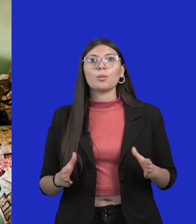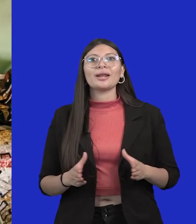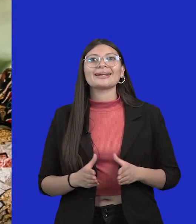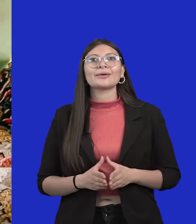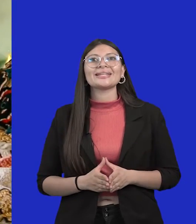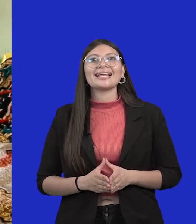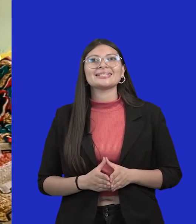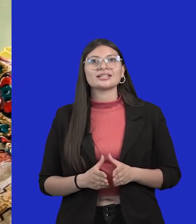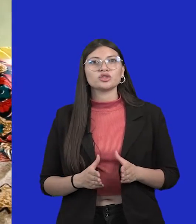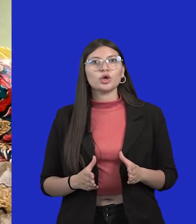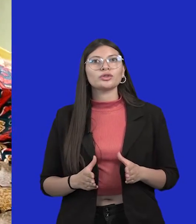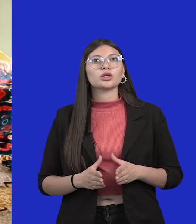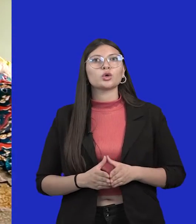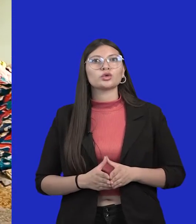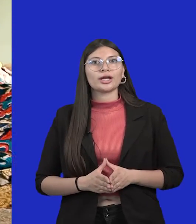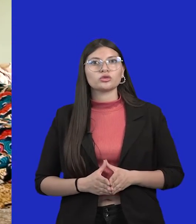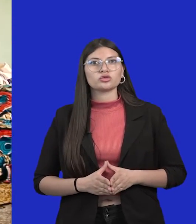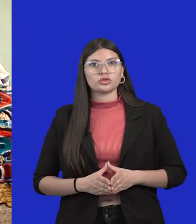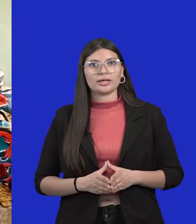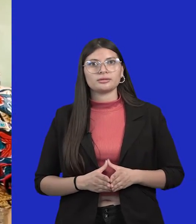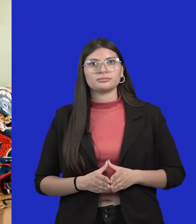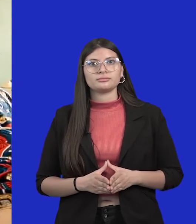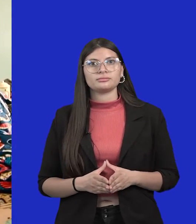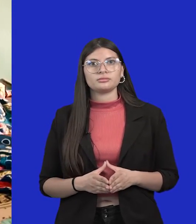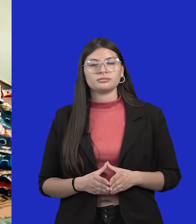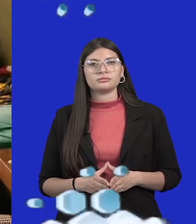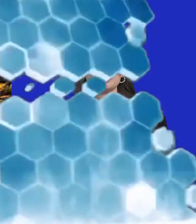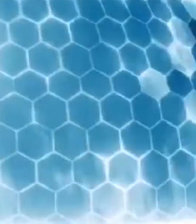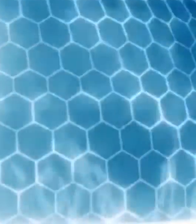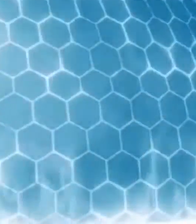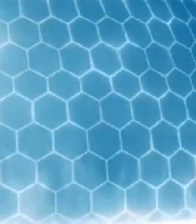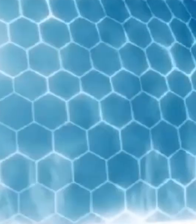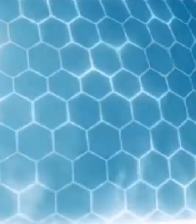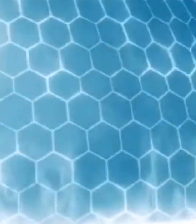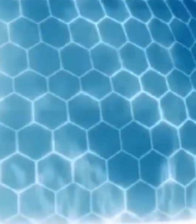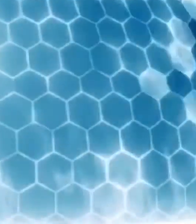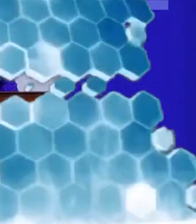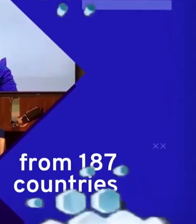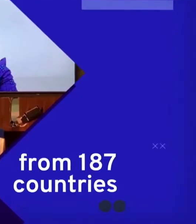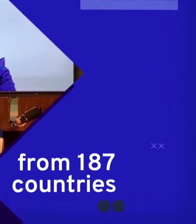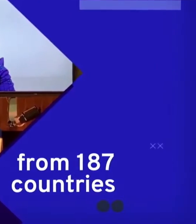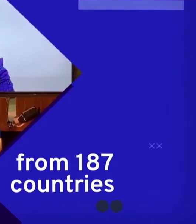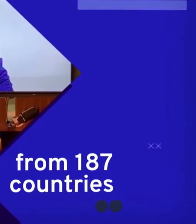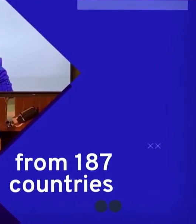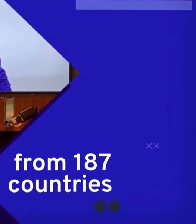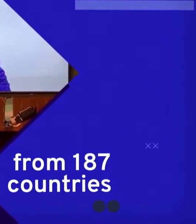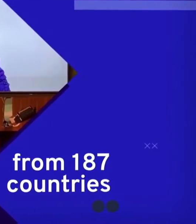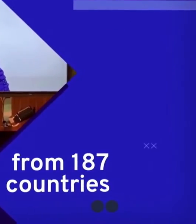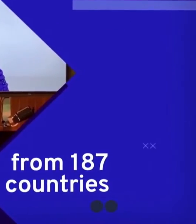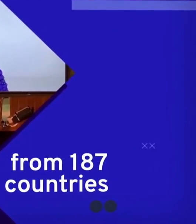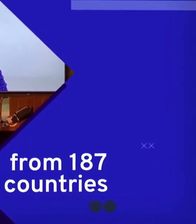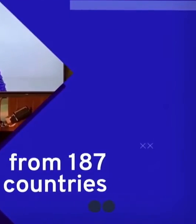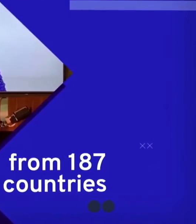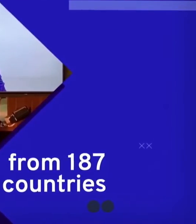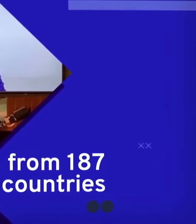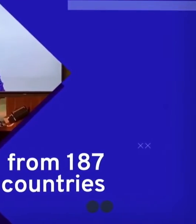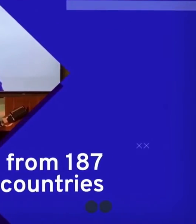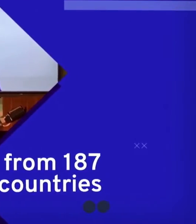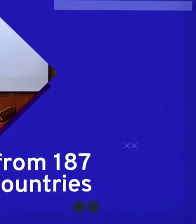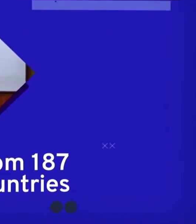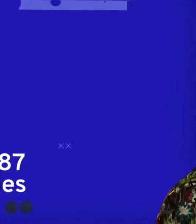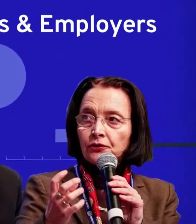así como la revitalización del contrato social. Hay que recordar que en junio de este año,